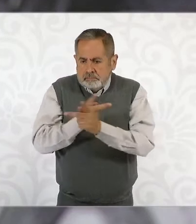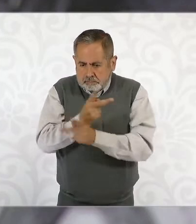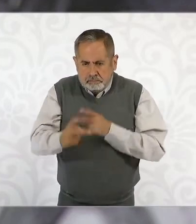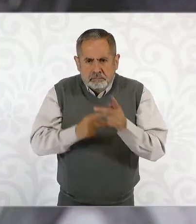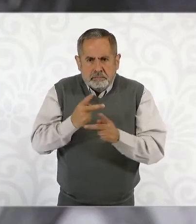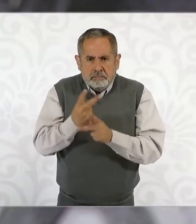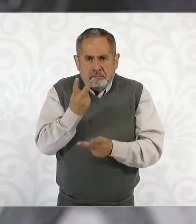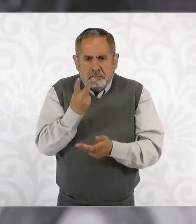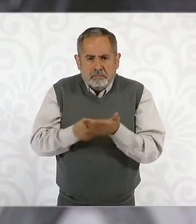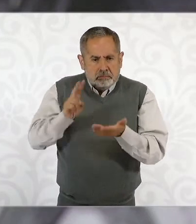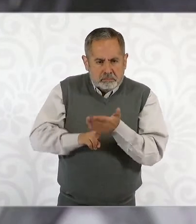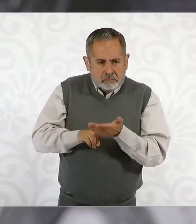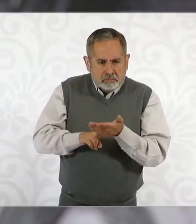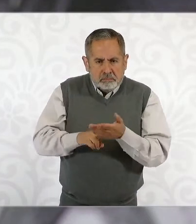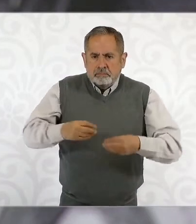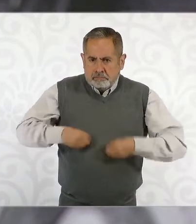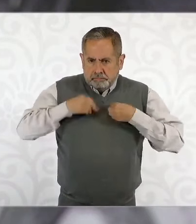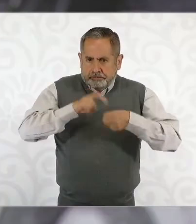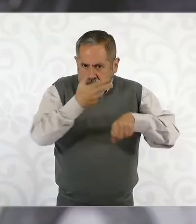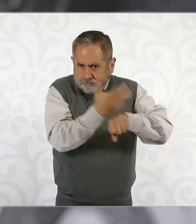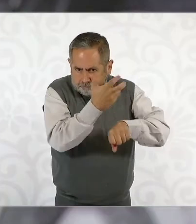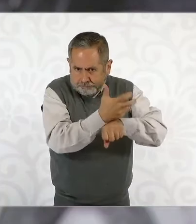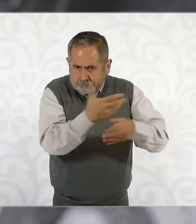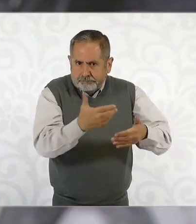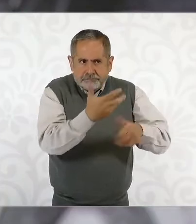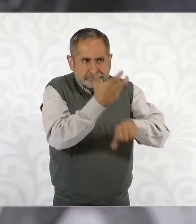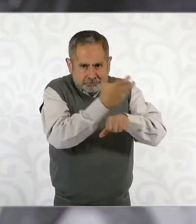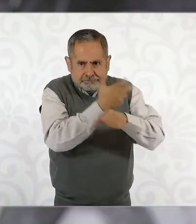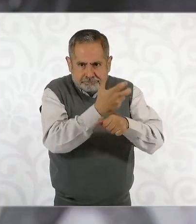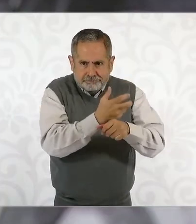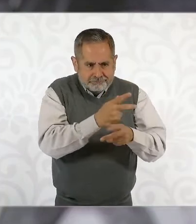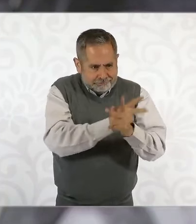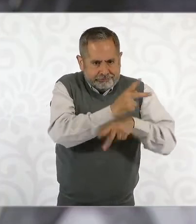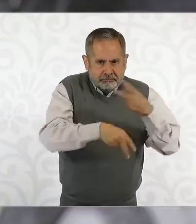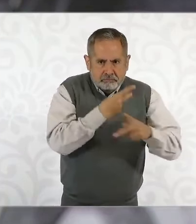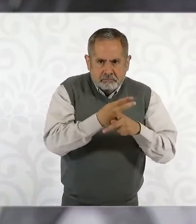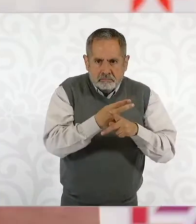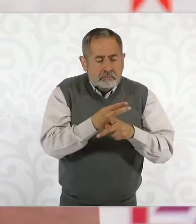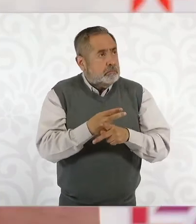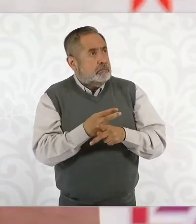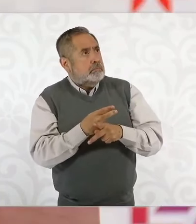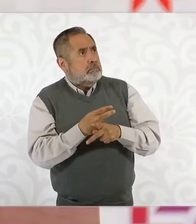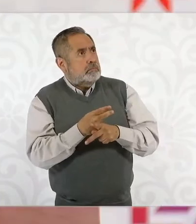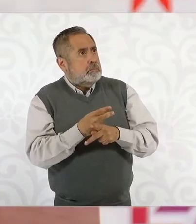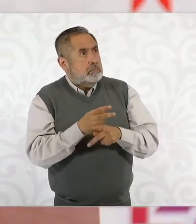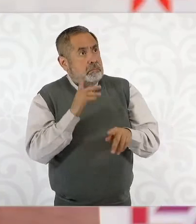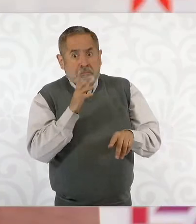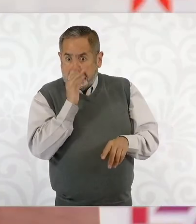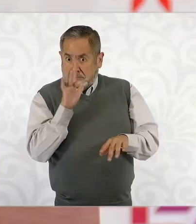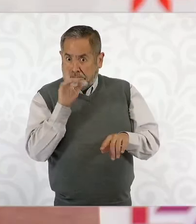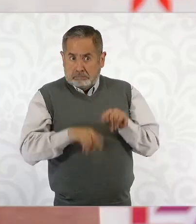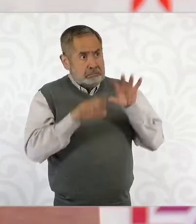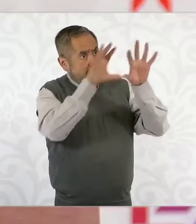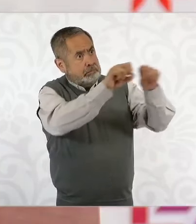Entonces es estadounidense y vive en Estados Unidos. El que sea estadounidense no impide que no pueda ser extraditado,